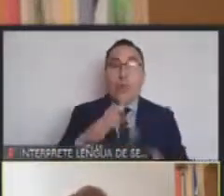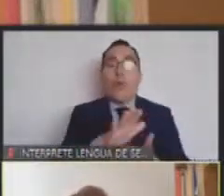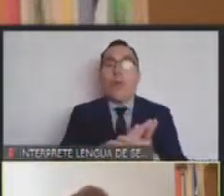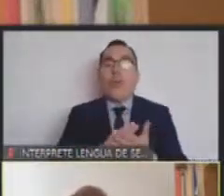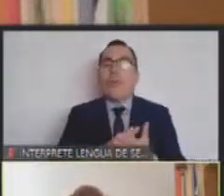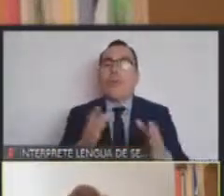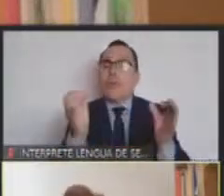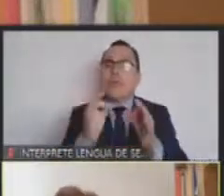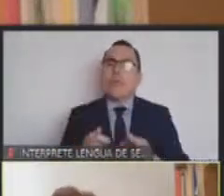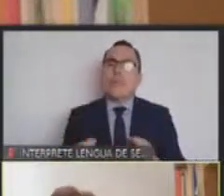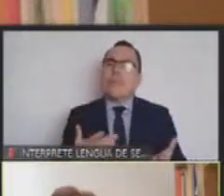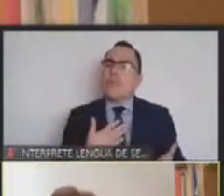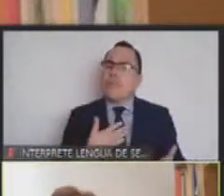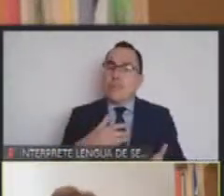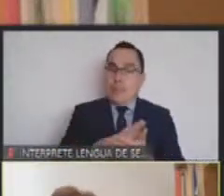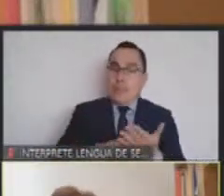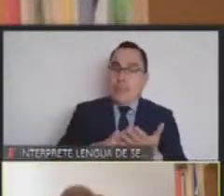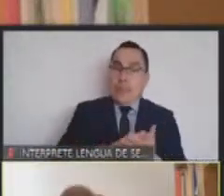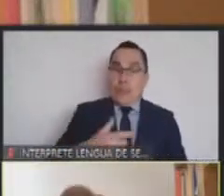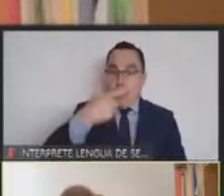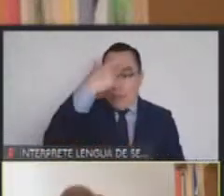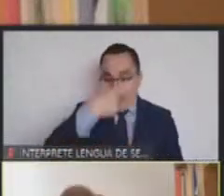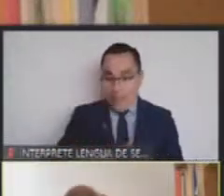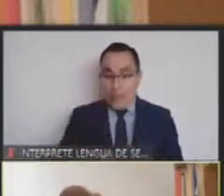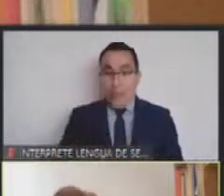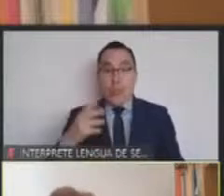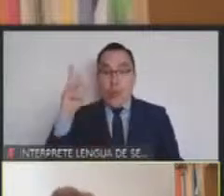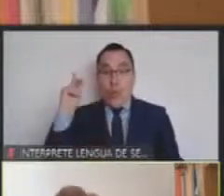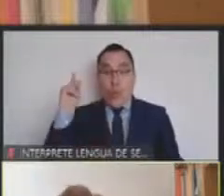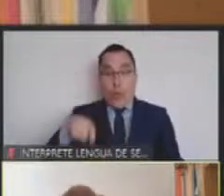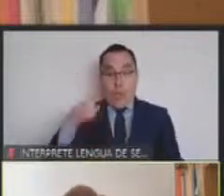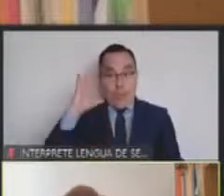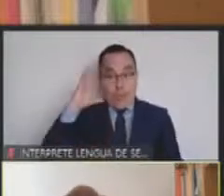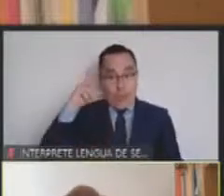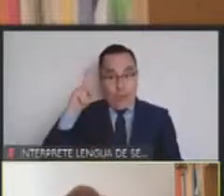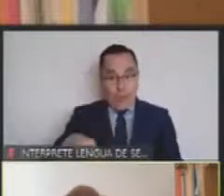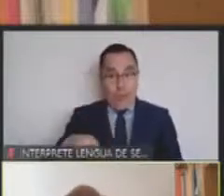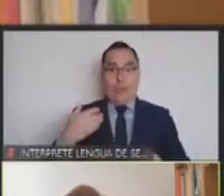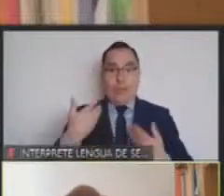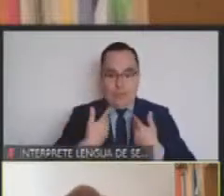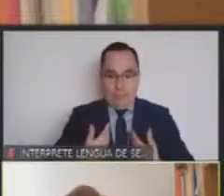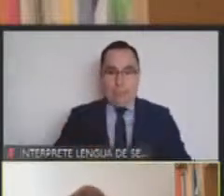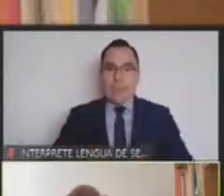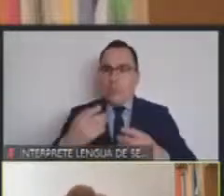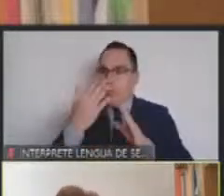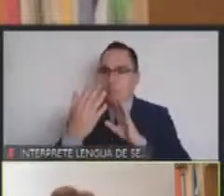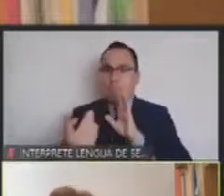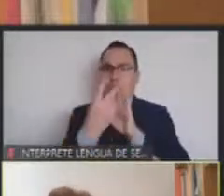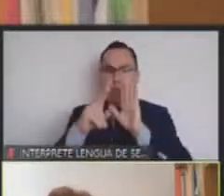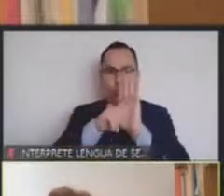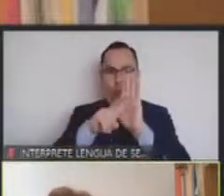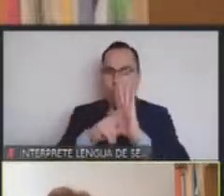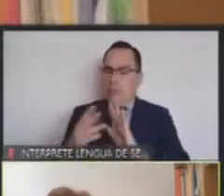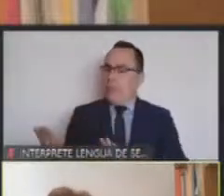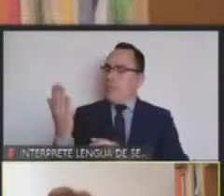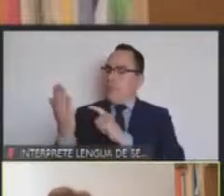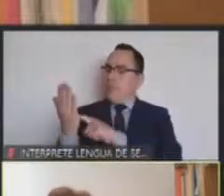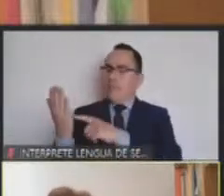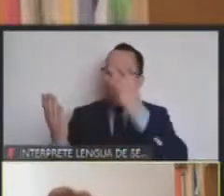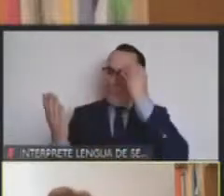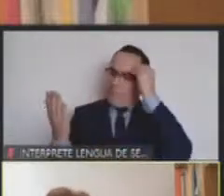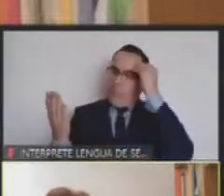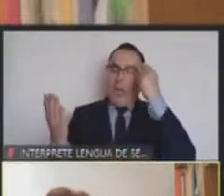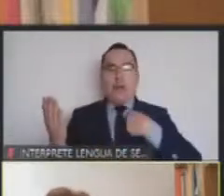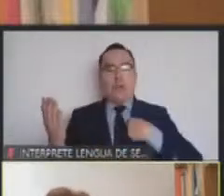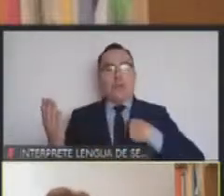porque si se admite que la persona del juez tenga un mayor ámbito de discrecionalidad frente a la norma, de algún modo surge